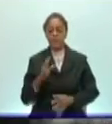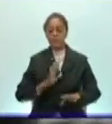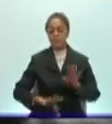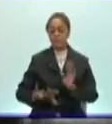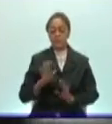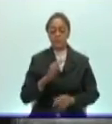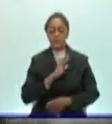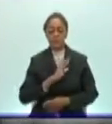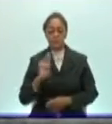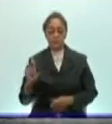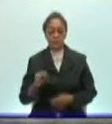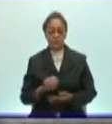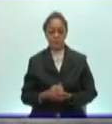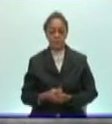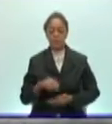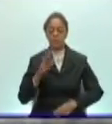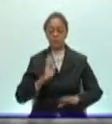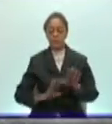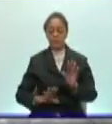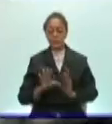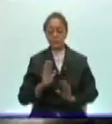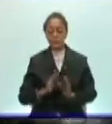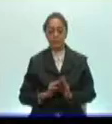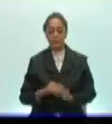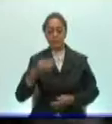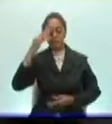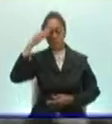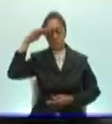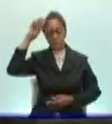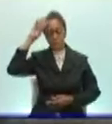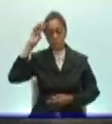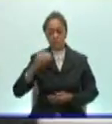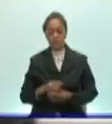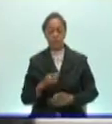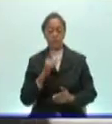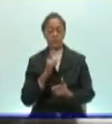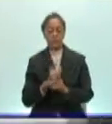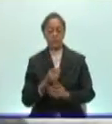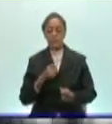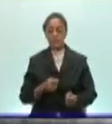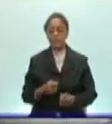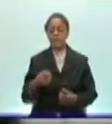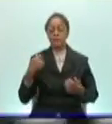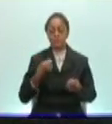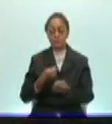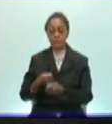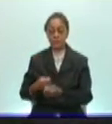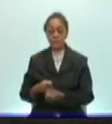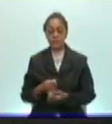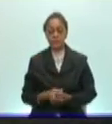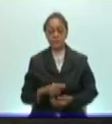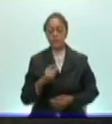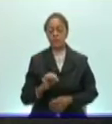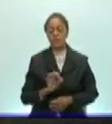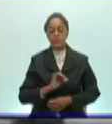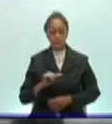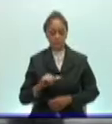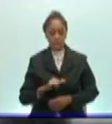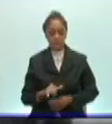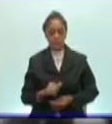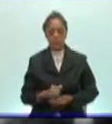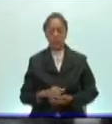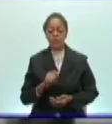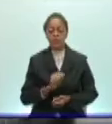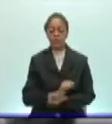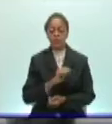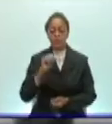la revolución, defender la patria frente a las amenazas de agresión, y al mismo tiempo